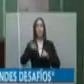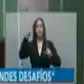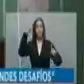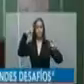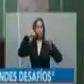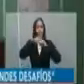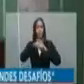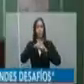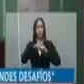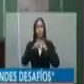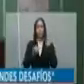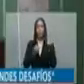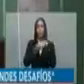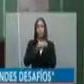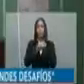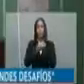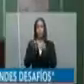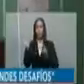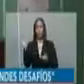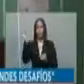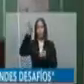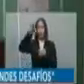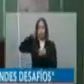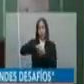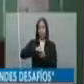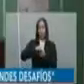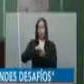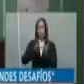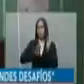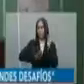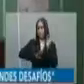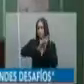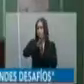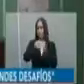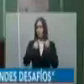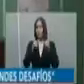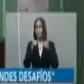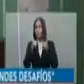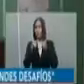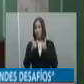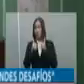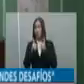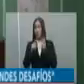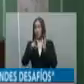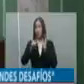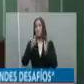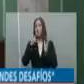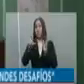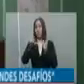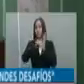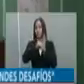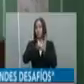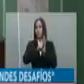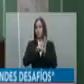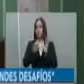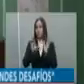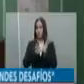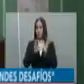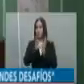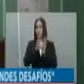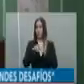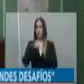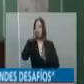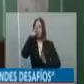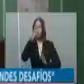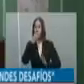a emergencia nacional, diciendo que no cuentan con la fuerza necesaria para continuar solicitando prórrogas en el Congreso de la